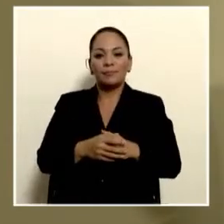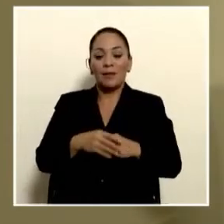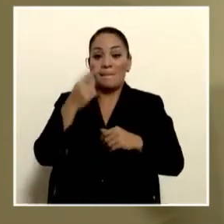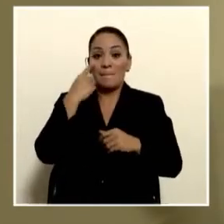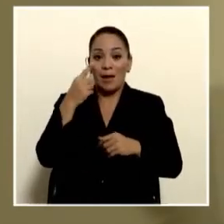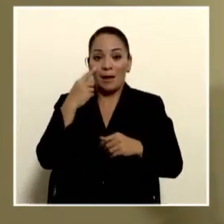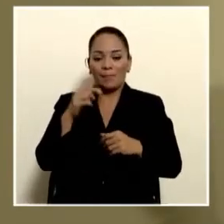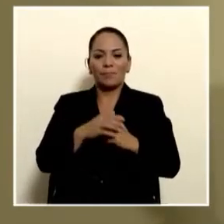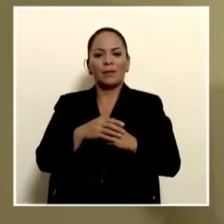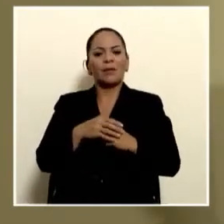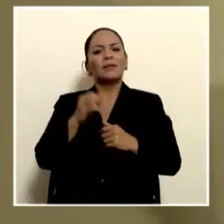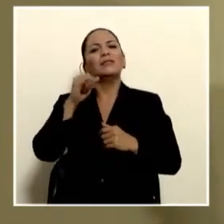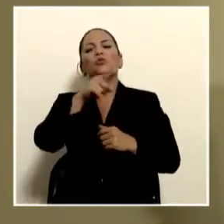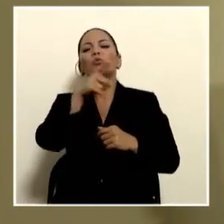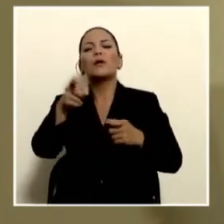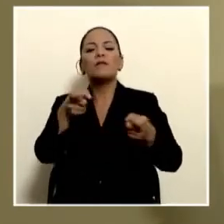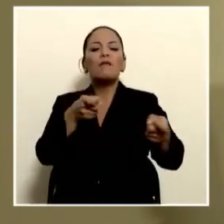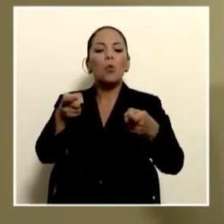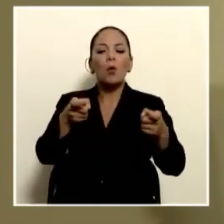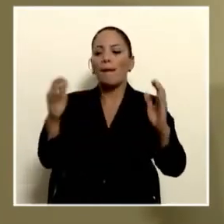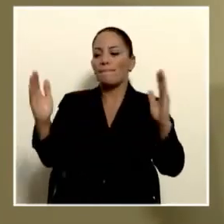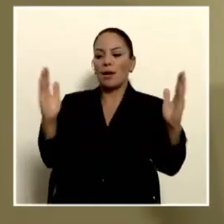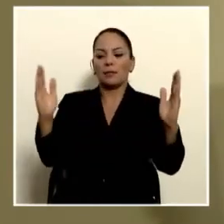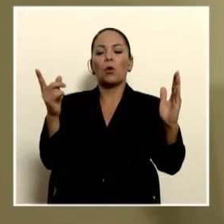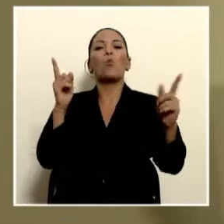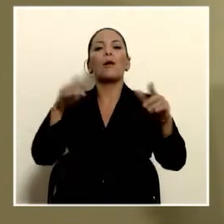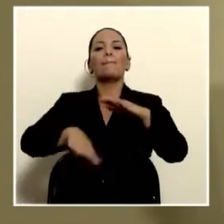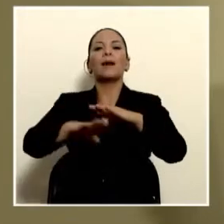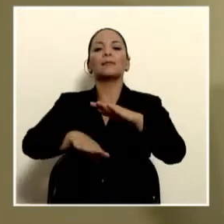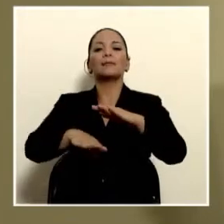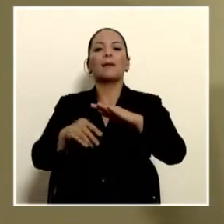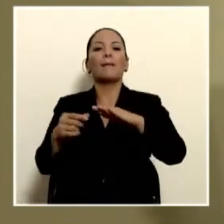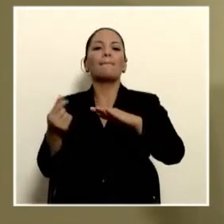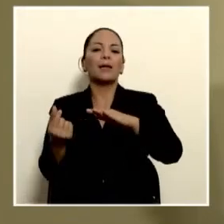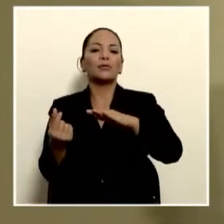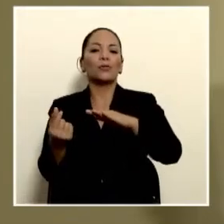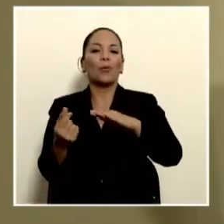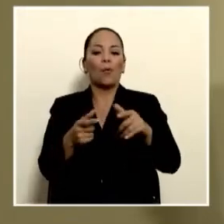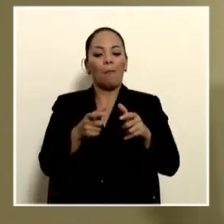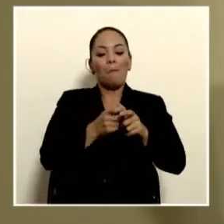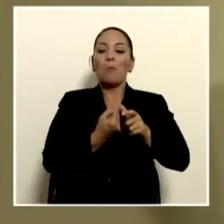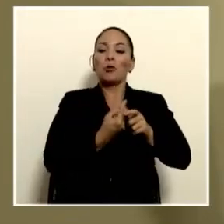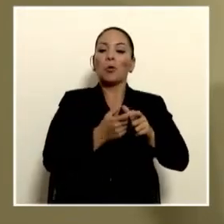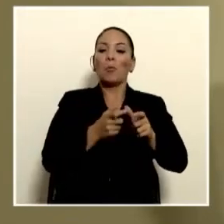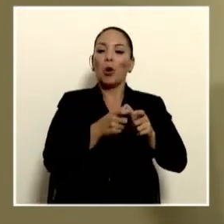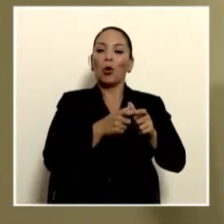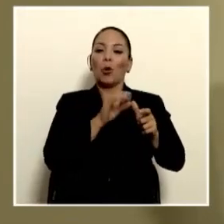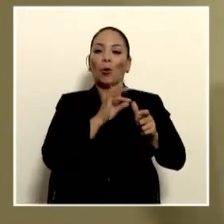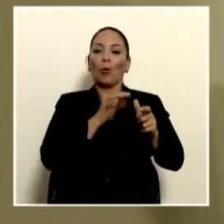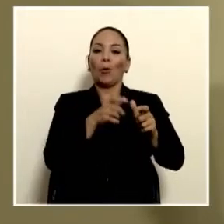ver, ¿cuál es la base del precio? El del monopolista y le fija un margen.